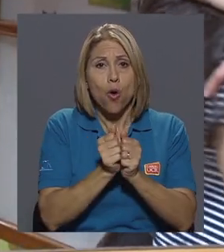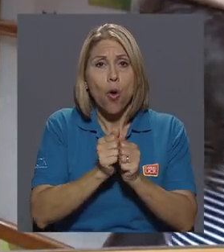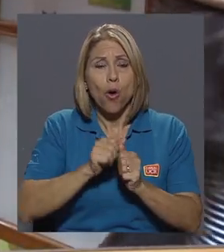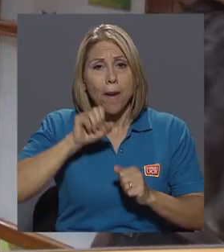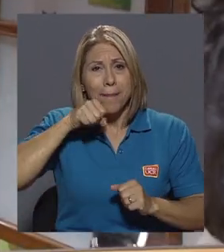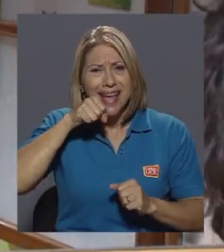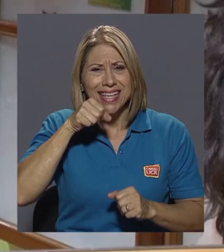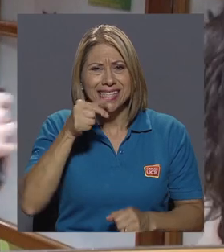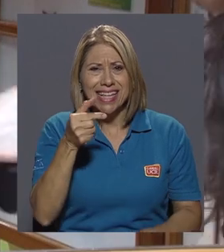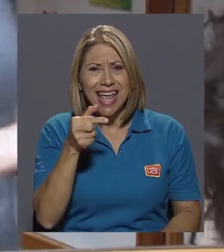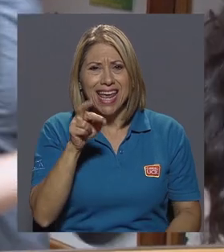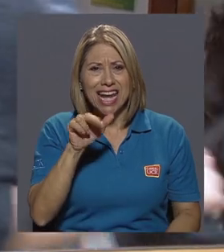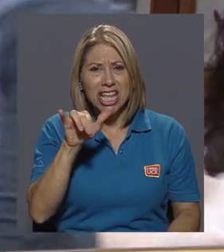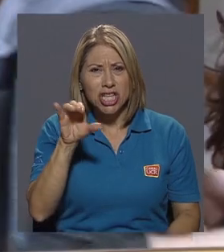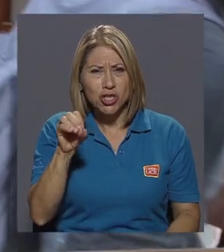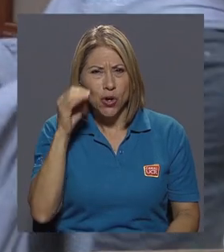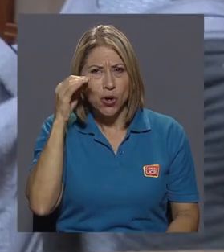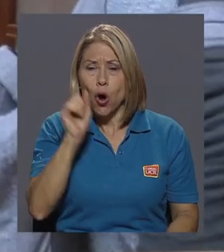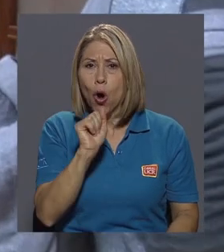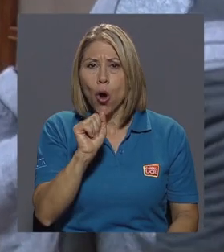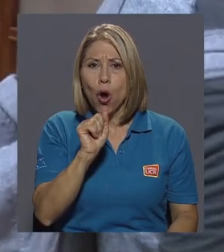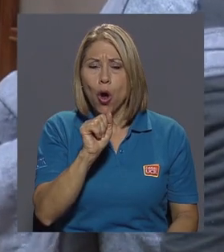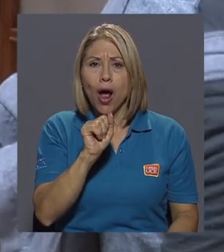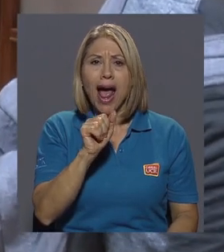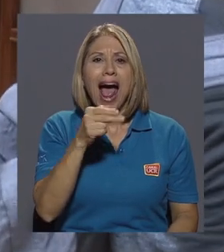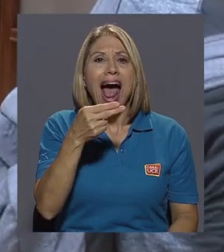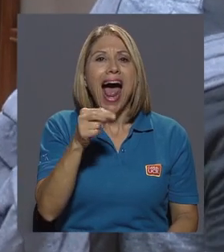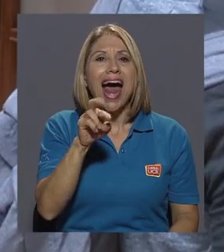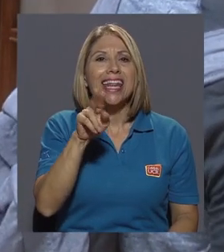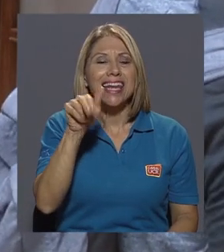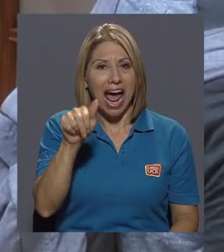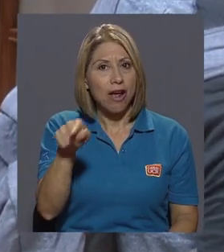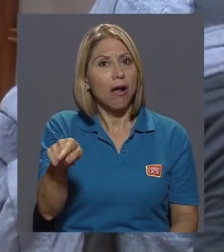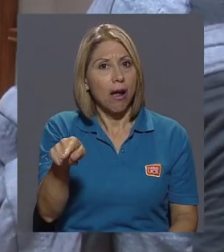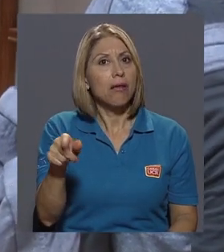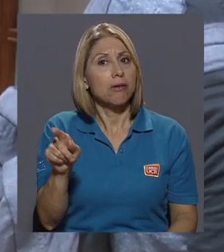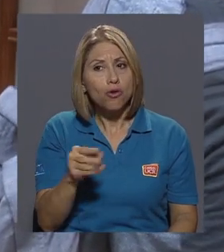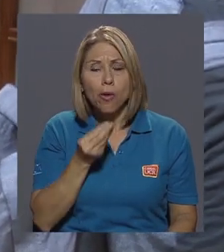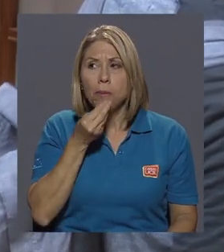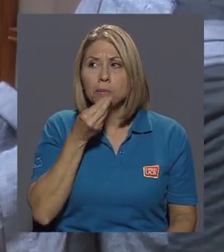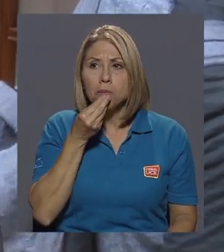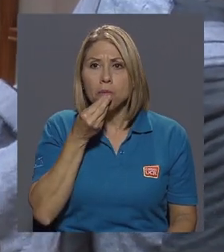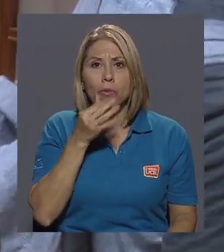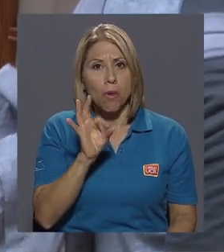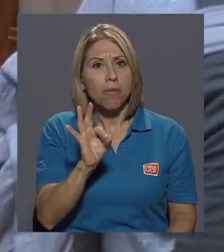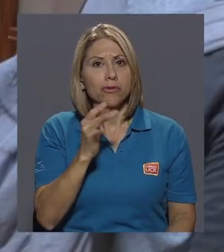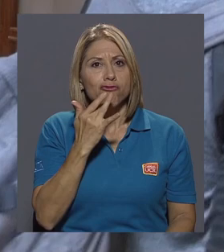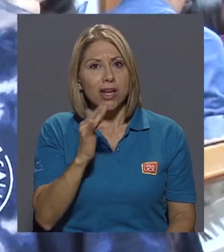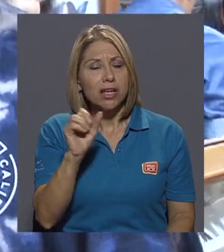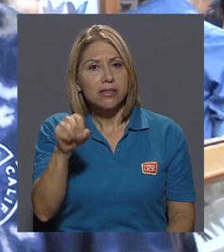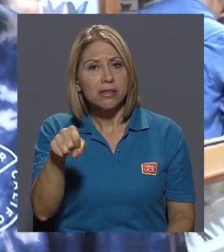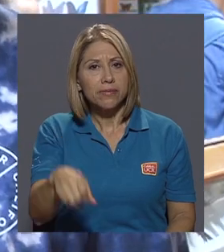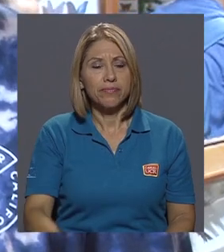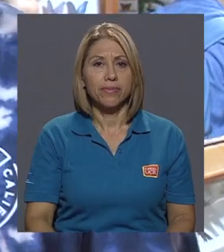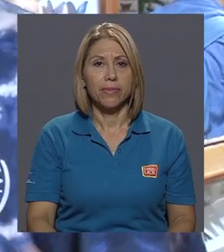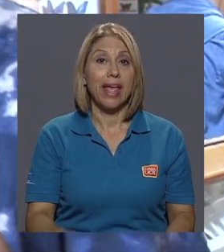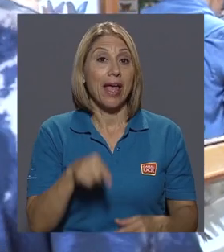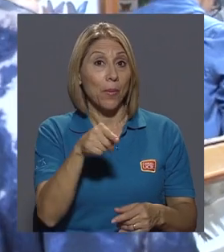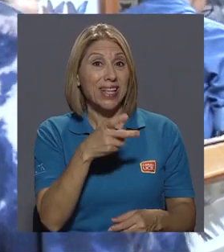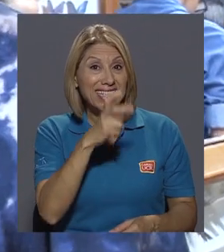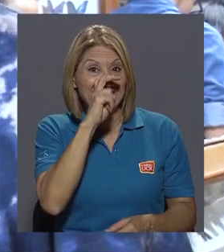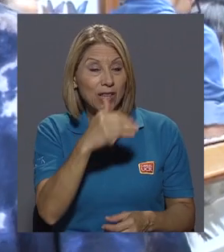maíz de grillo, creo, harina de grillo, y me parecieron bastante gustosas, bastante ricas, sí. Este tipo de insectos